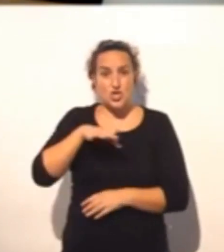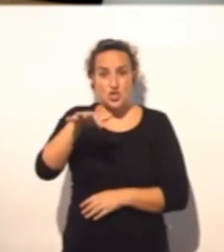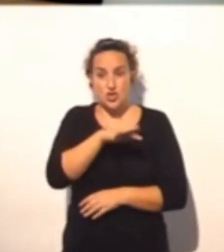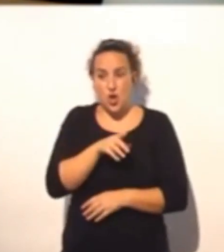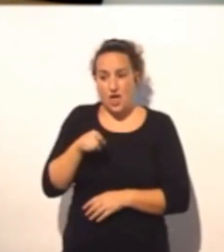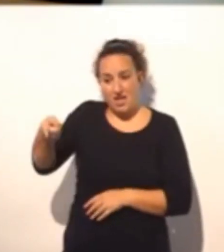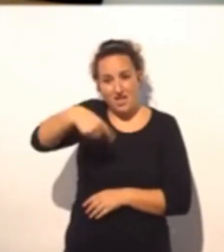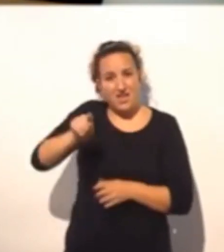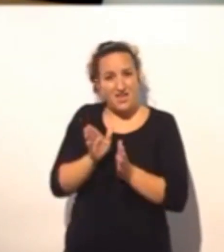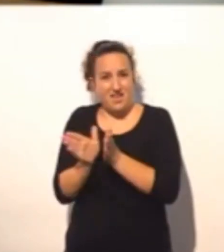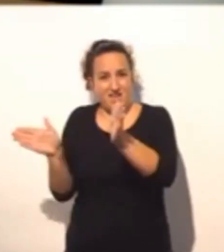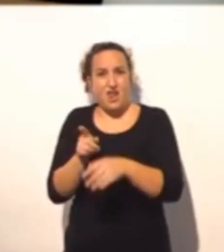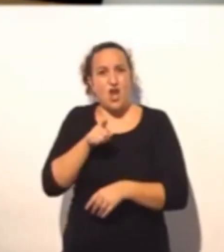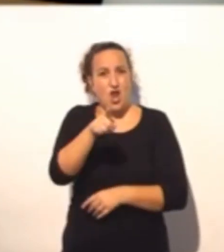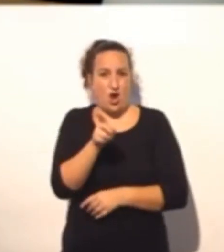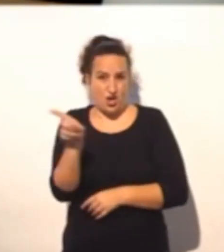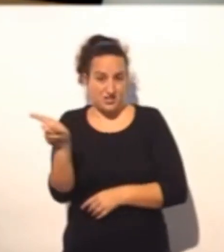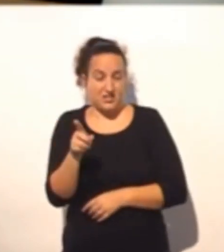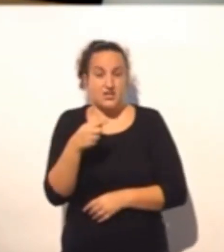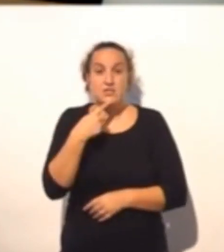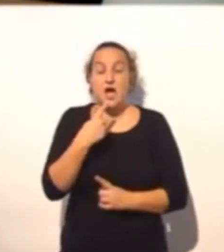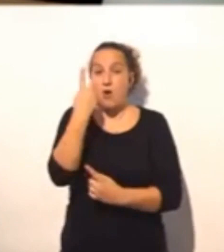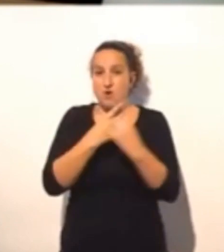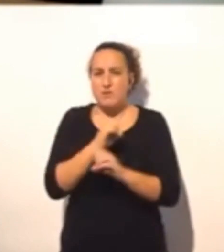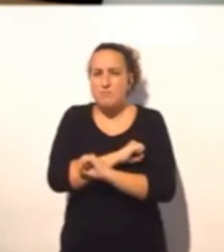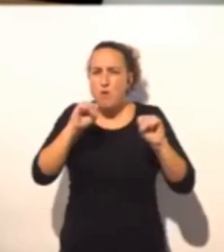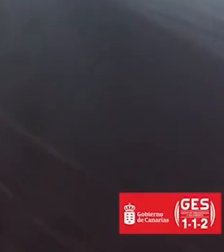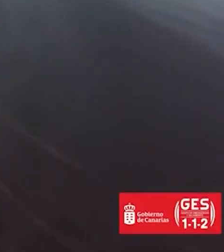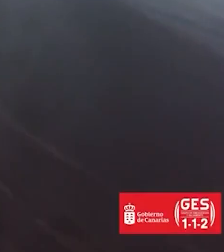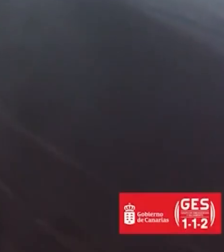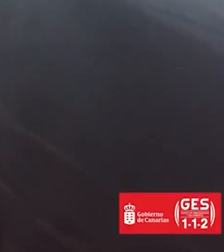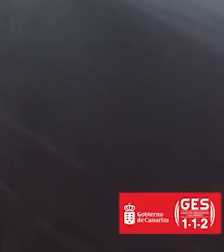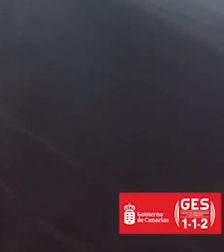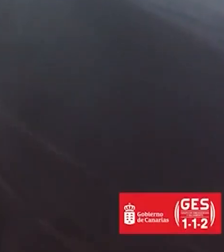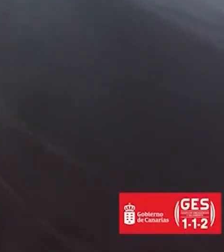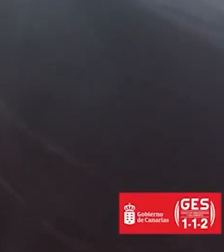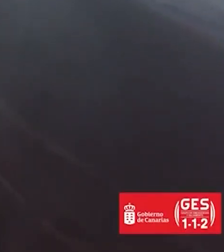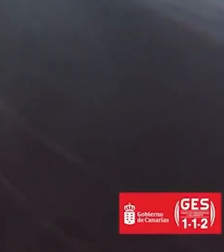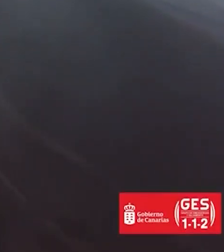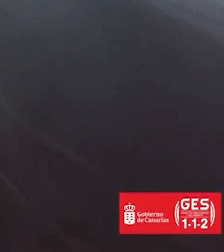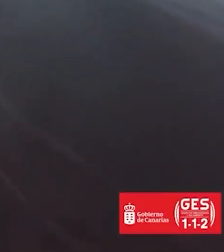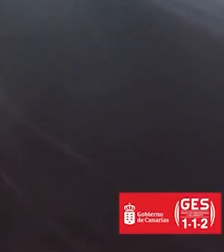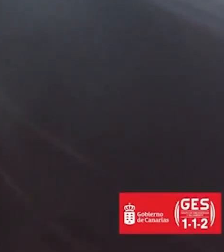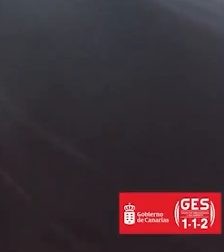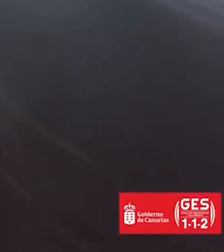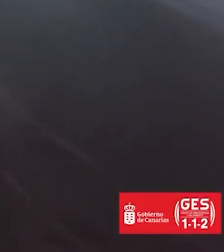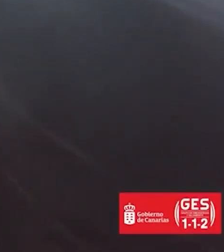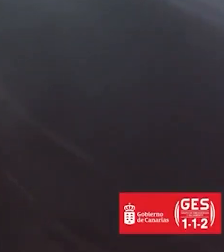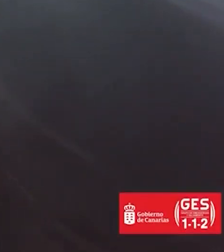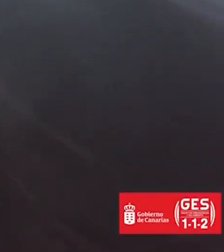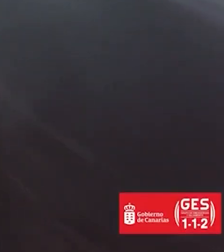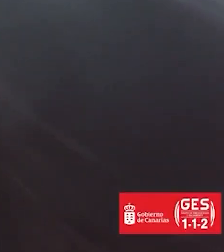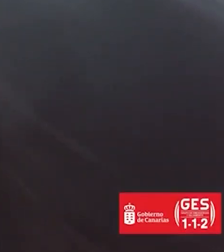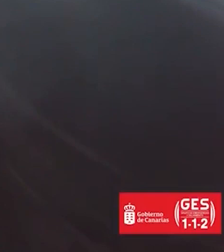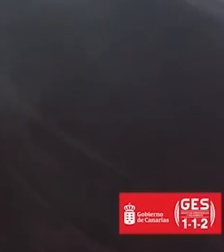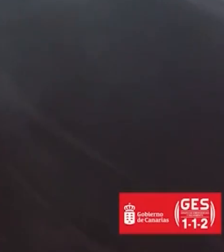acompañado a veces de explosiones audibles de gran intensidad además ha resaltado que en las últimas horas se ha observado un aumento